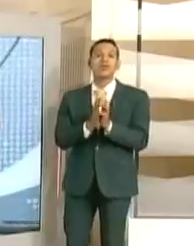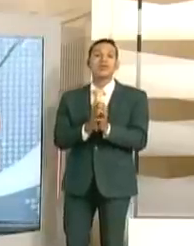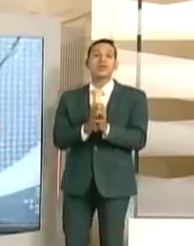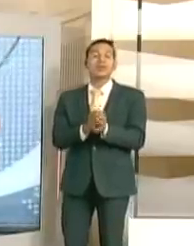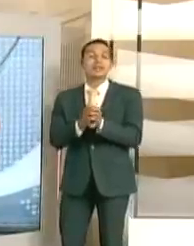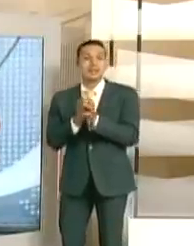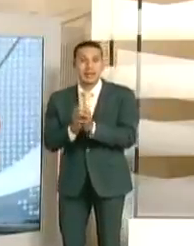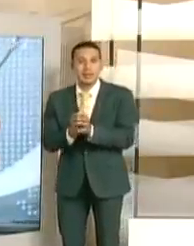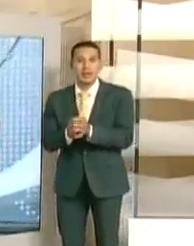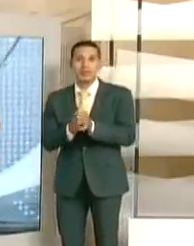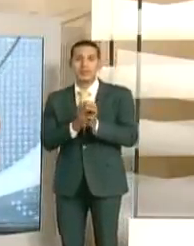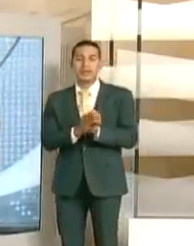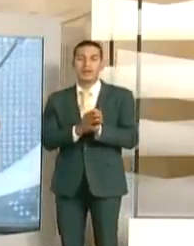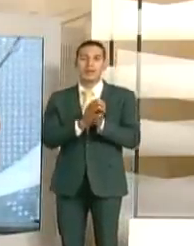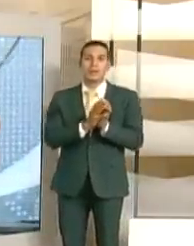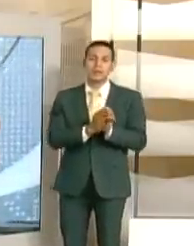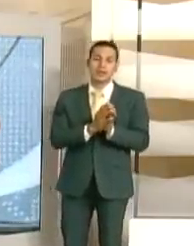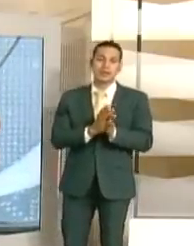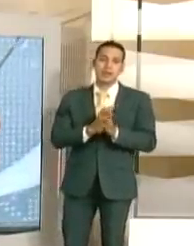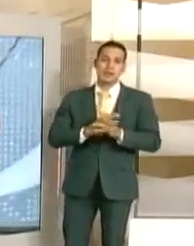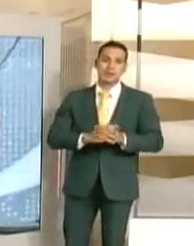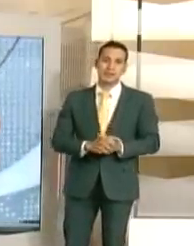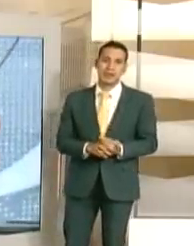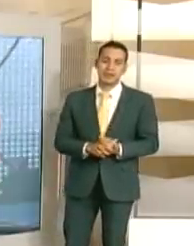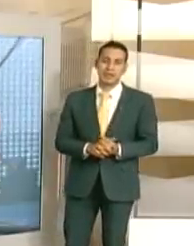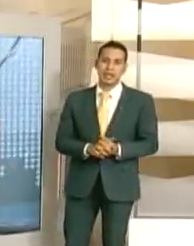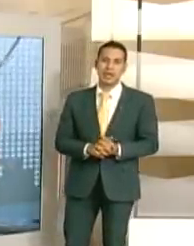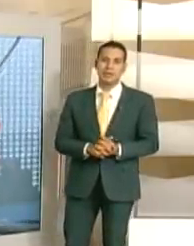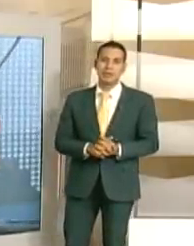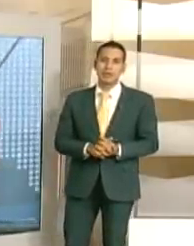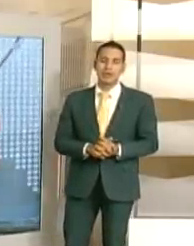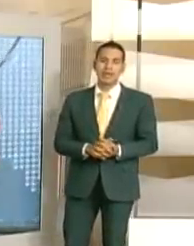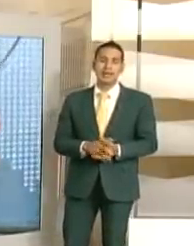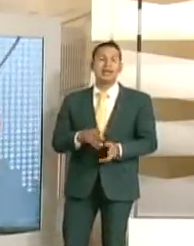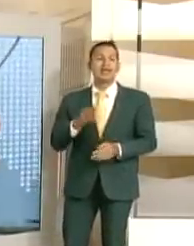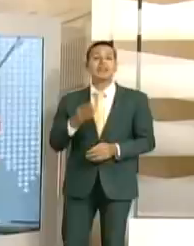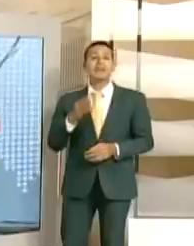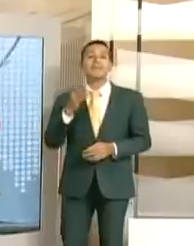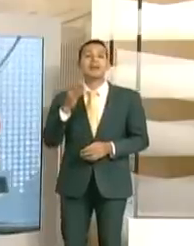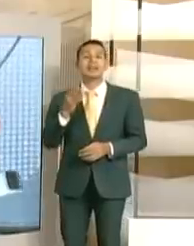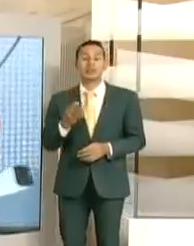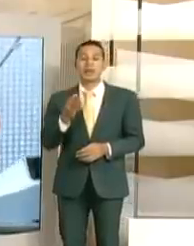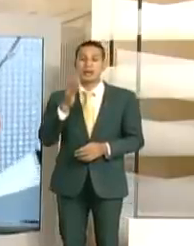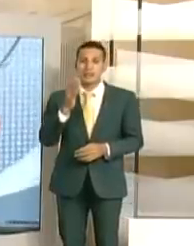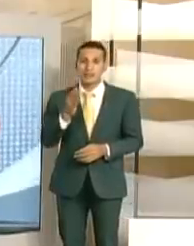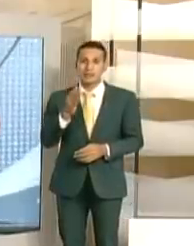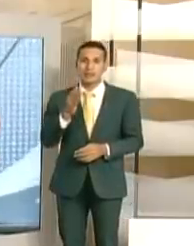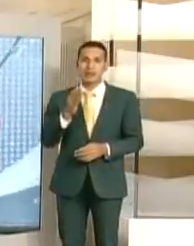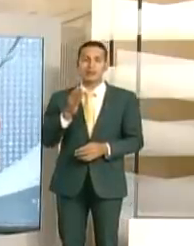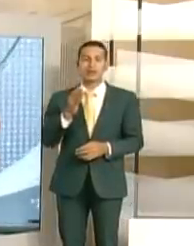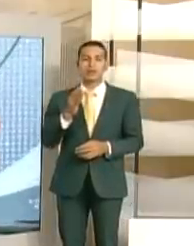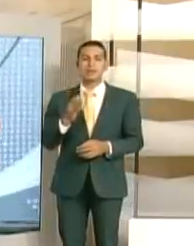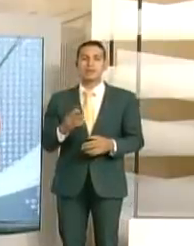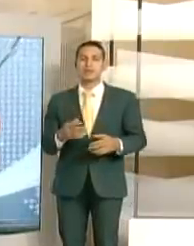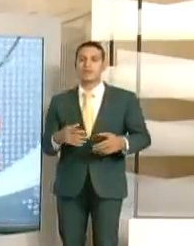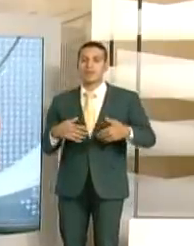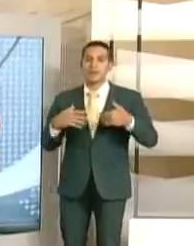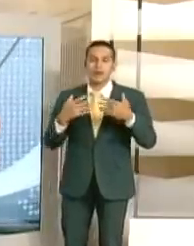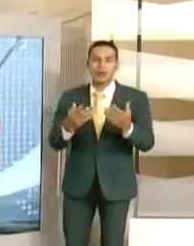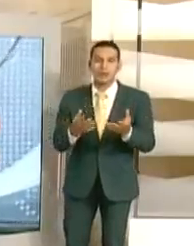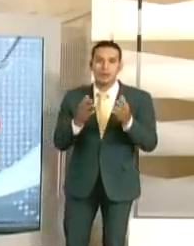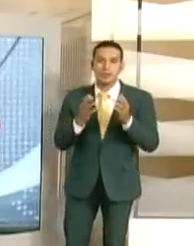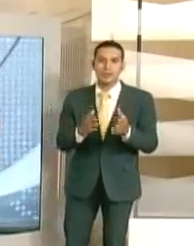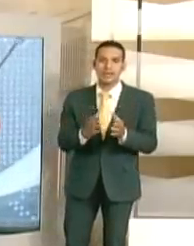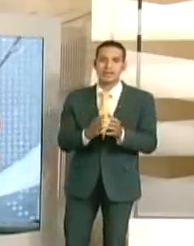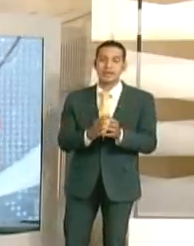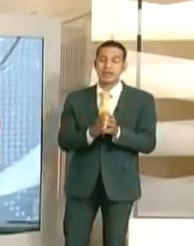como el único mandatario, jefe de Estado y comandante en jefe de la Fuerza Armada Nacional Bolivariana en Venezuela. Firma el memorando de entendimiento, firma